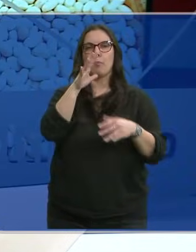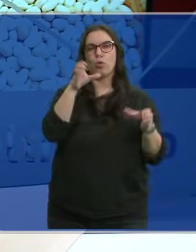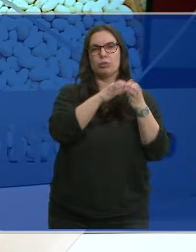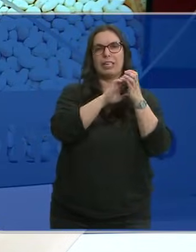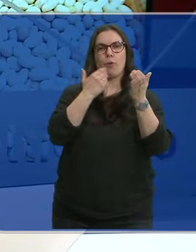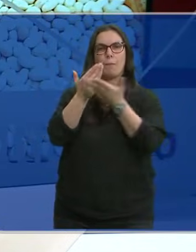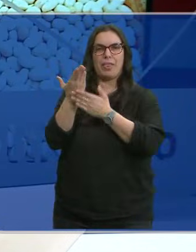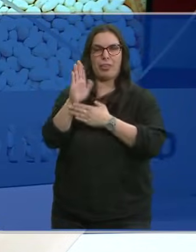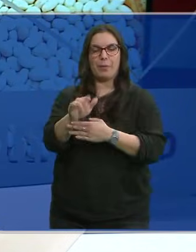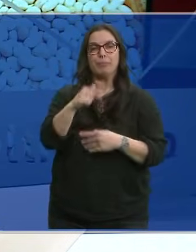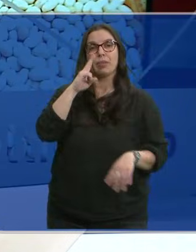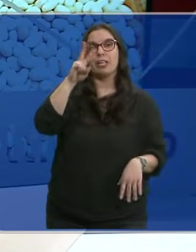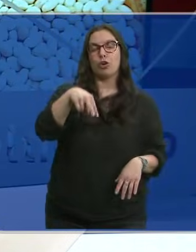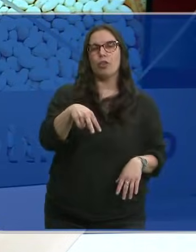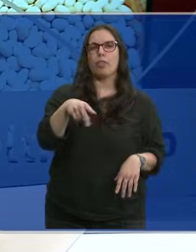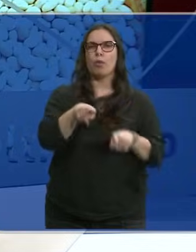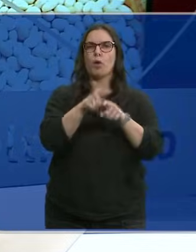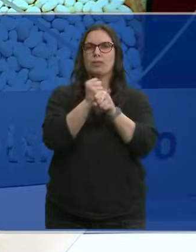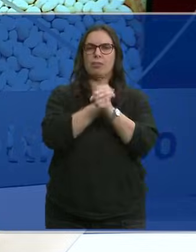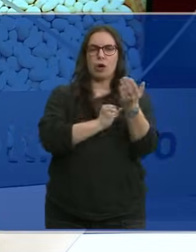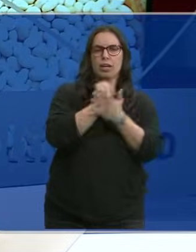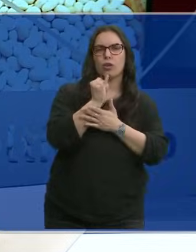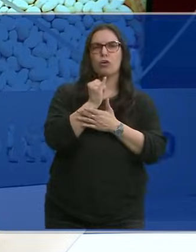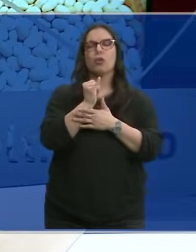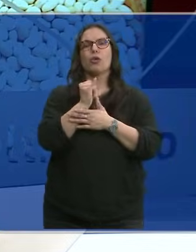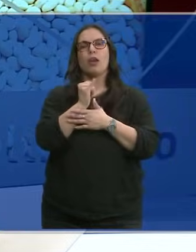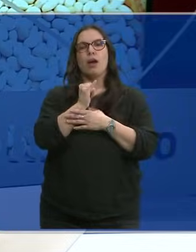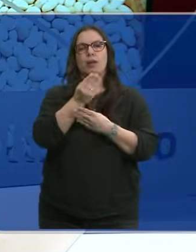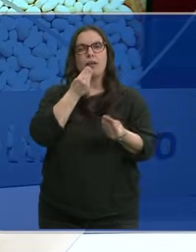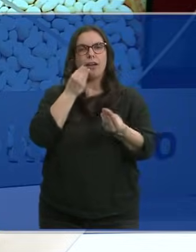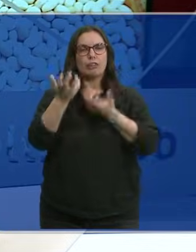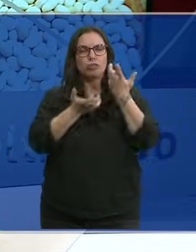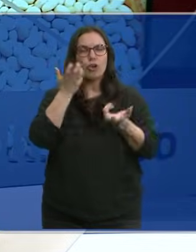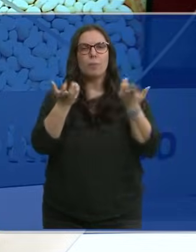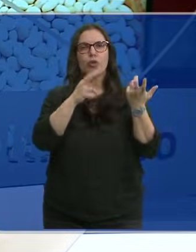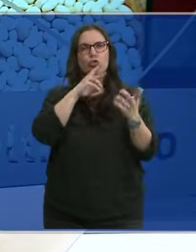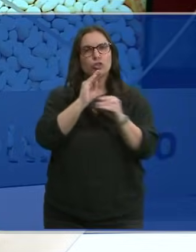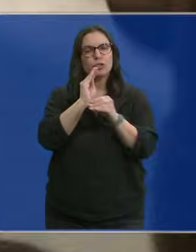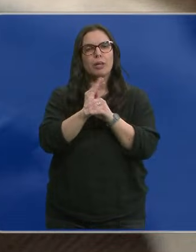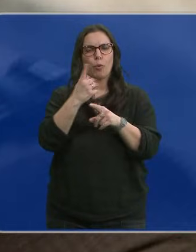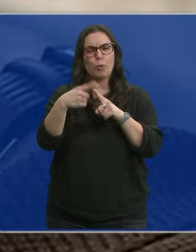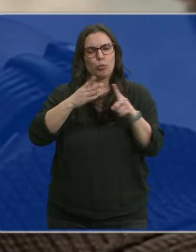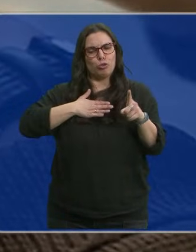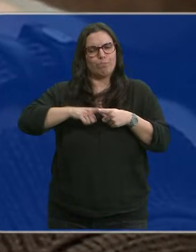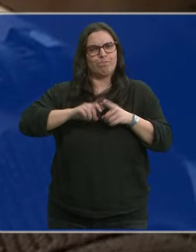de la Junta. Un reconocimiento al peso agrícola, gastronómico y sostenible de un producto muy nuestro.